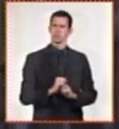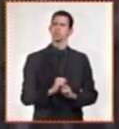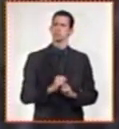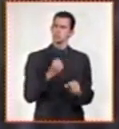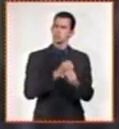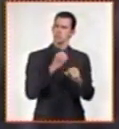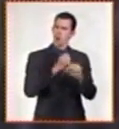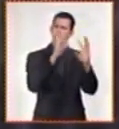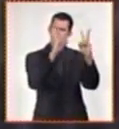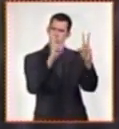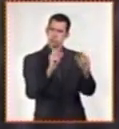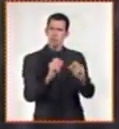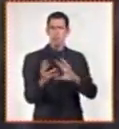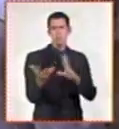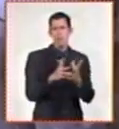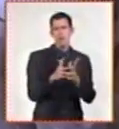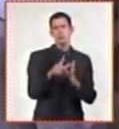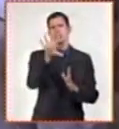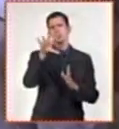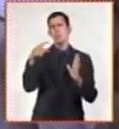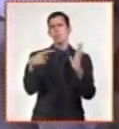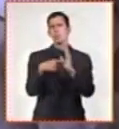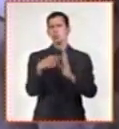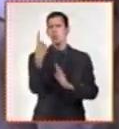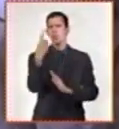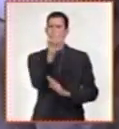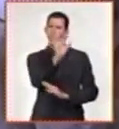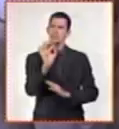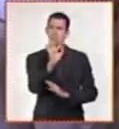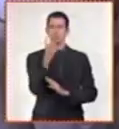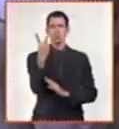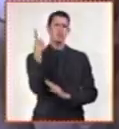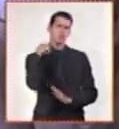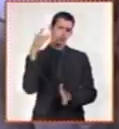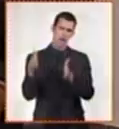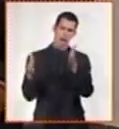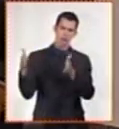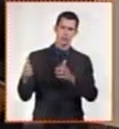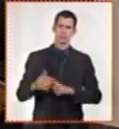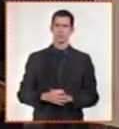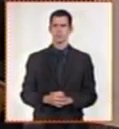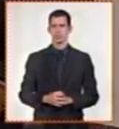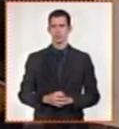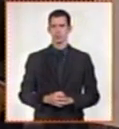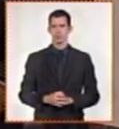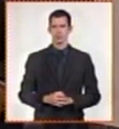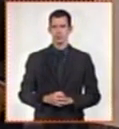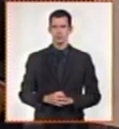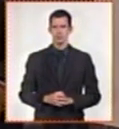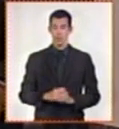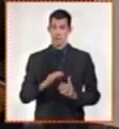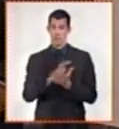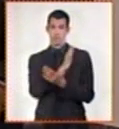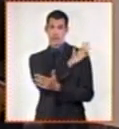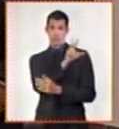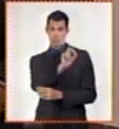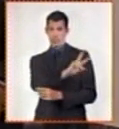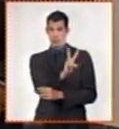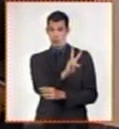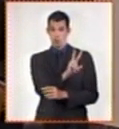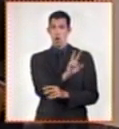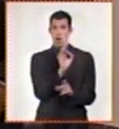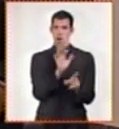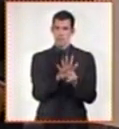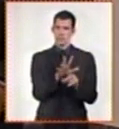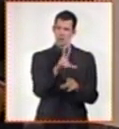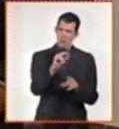con una media de 5,1% en dos años. Desde marzo de este año, las nuevas presiones a la baja y